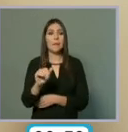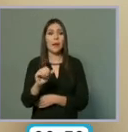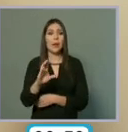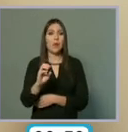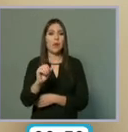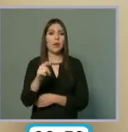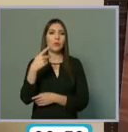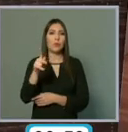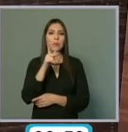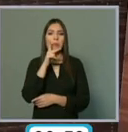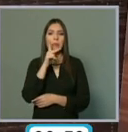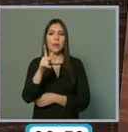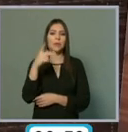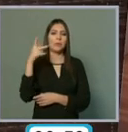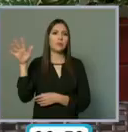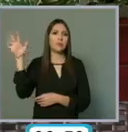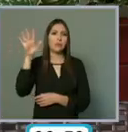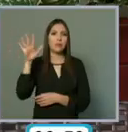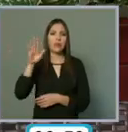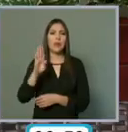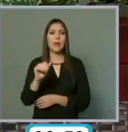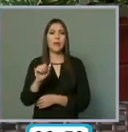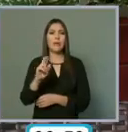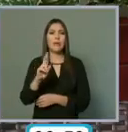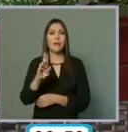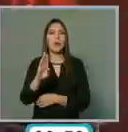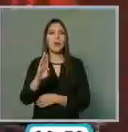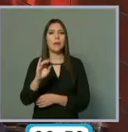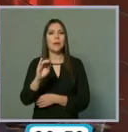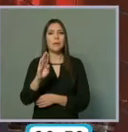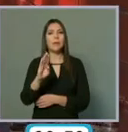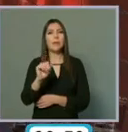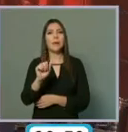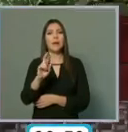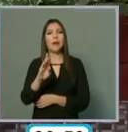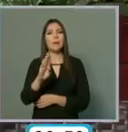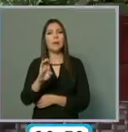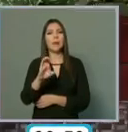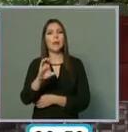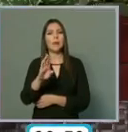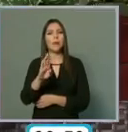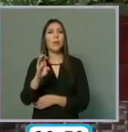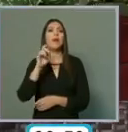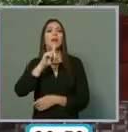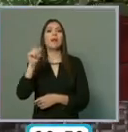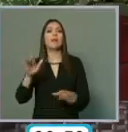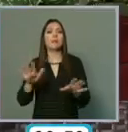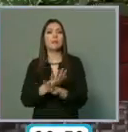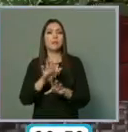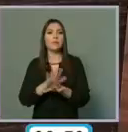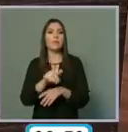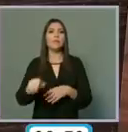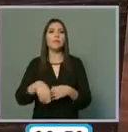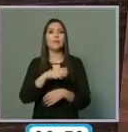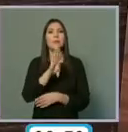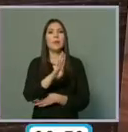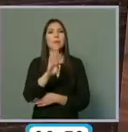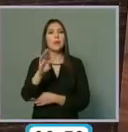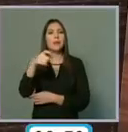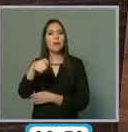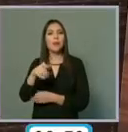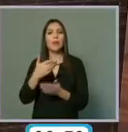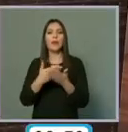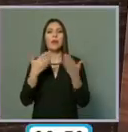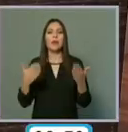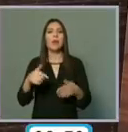del Caribe, barbacoa, que pasó a barbecue, de acá barbacoa acá, y En Oaxaca se prepara como olla tapada,